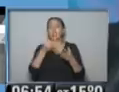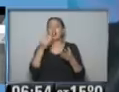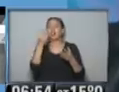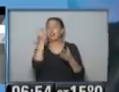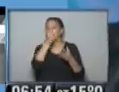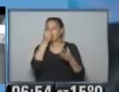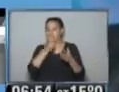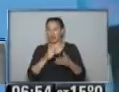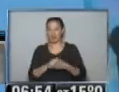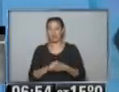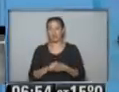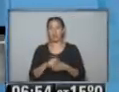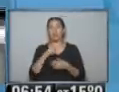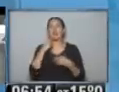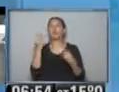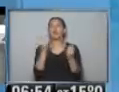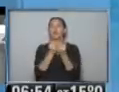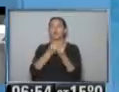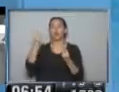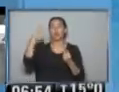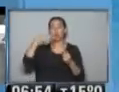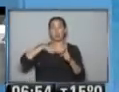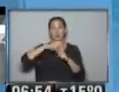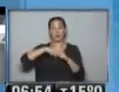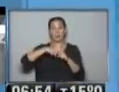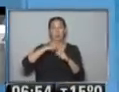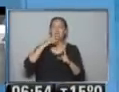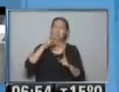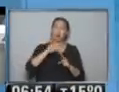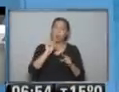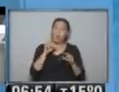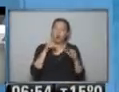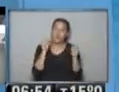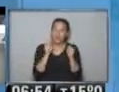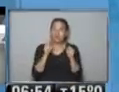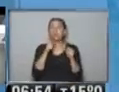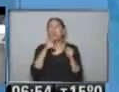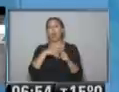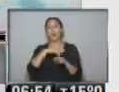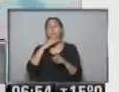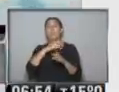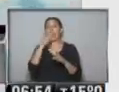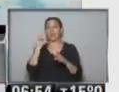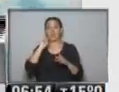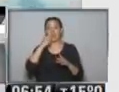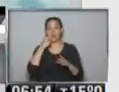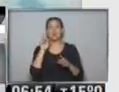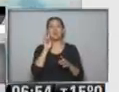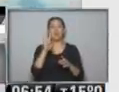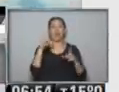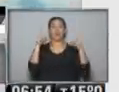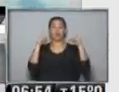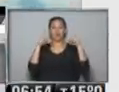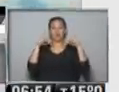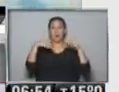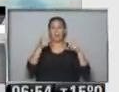mucho sol, mucho, mucho sol. Y la temperatura, bueno, la mínima un poco floja, pero la máxima va a ser agradable. Nadia, mira la foto que nos manda